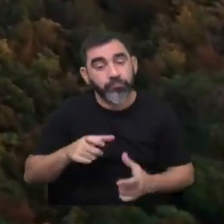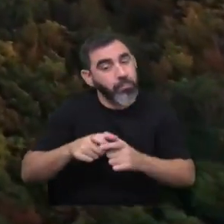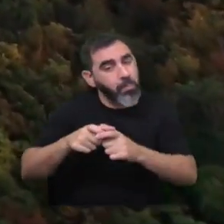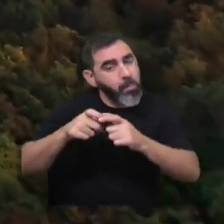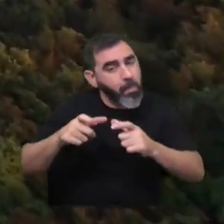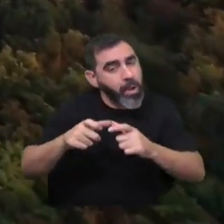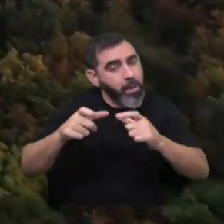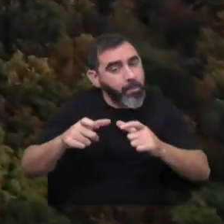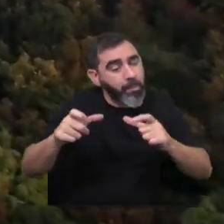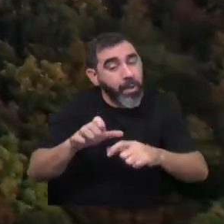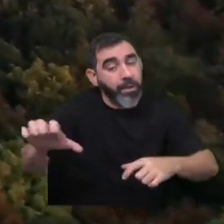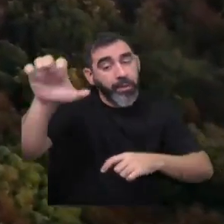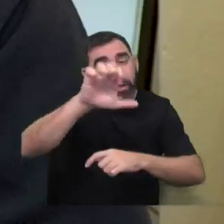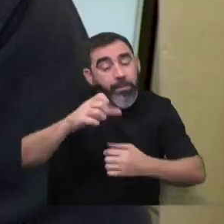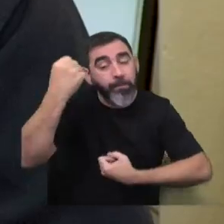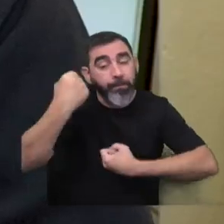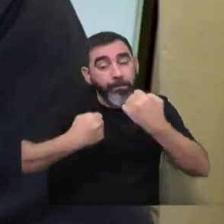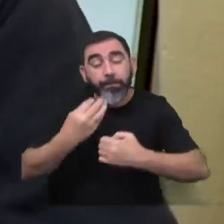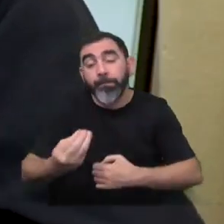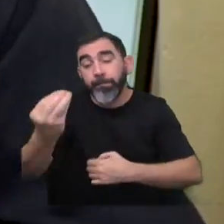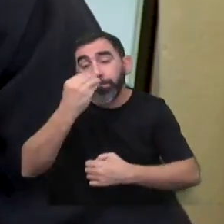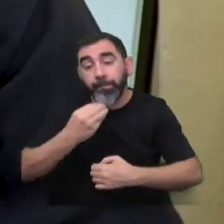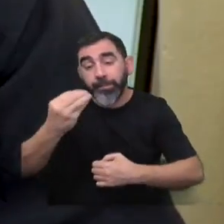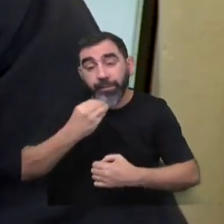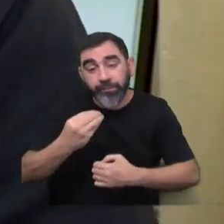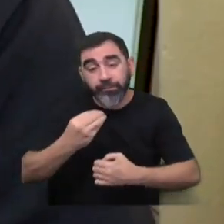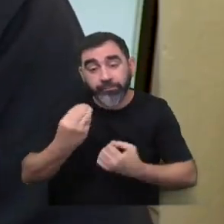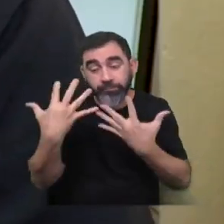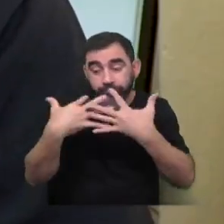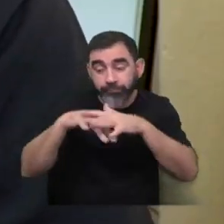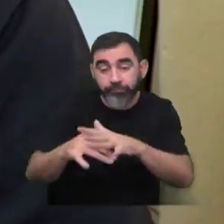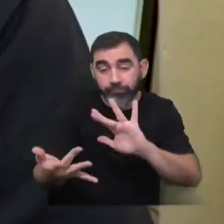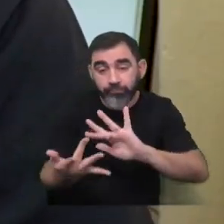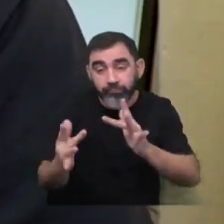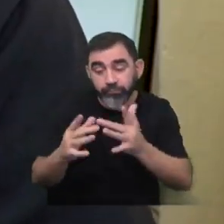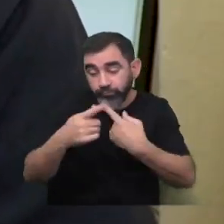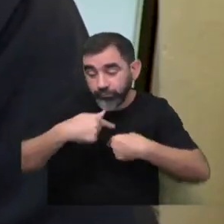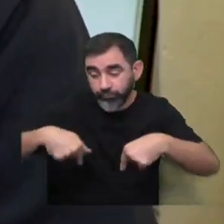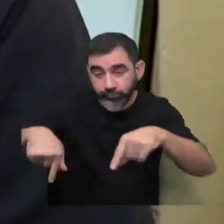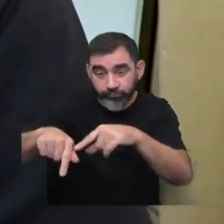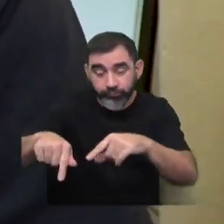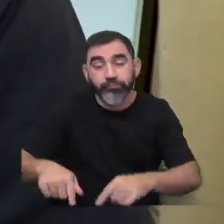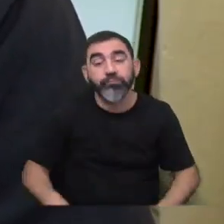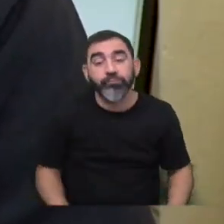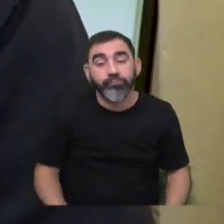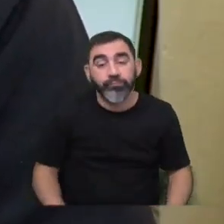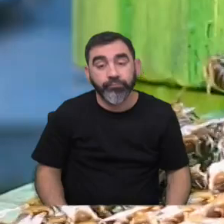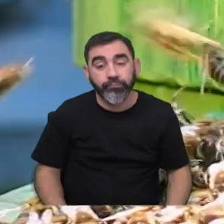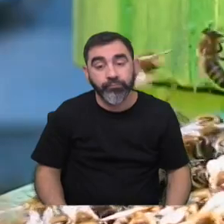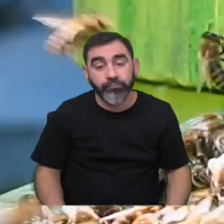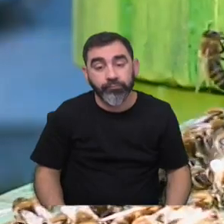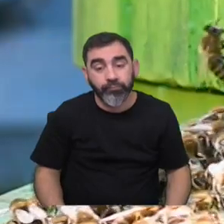creciente de las empresas de la industria de la alimentación a la interacción con nosotros desde el espacio académico, y estos